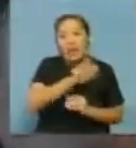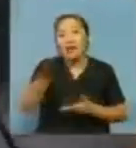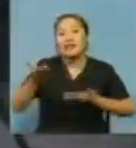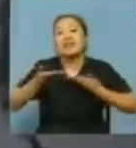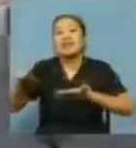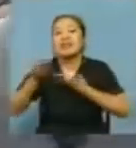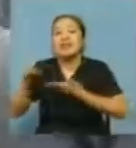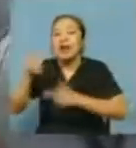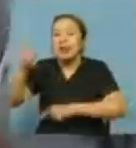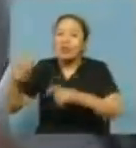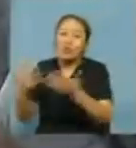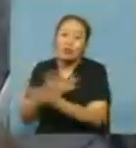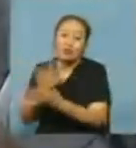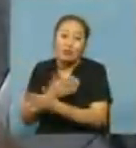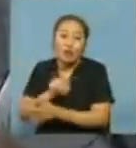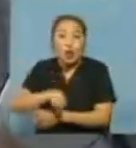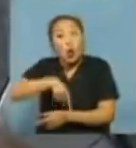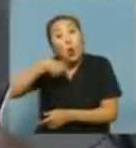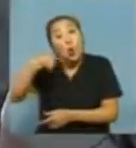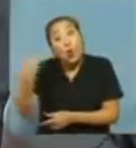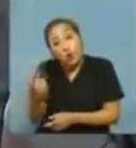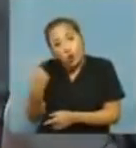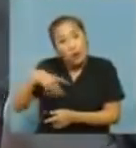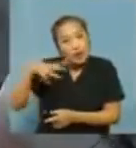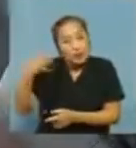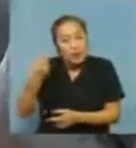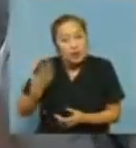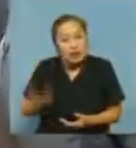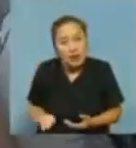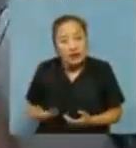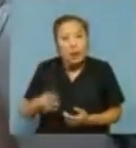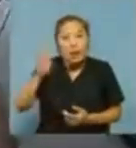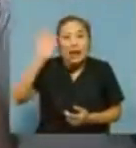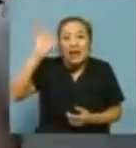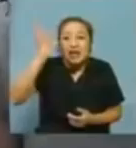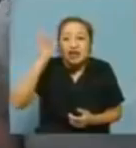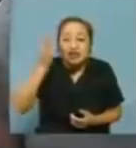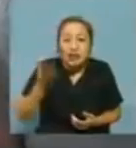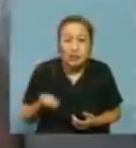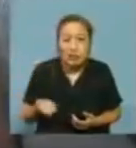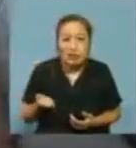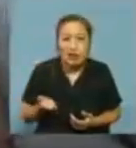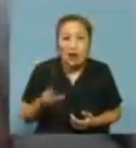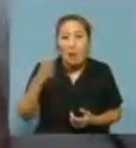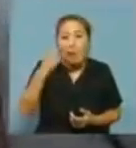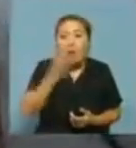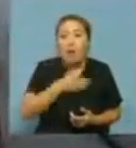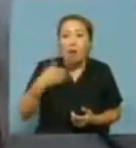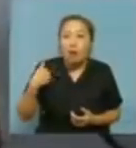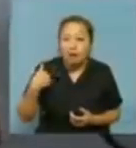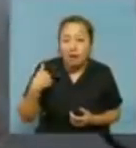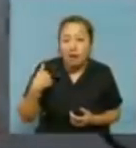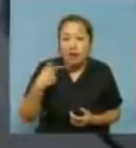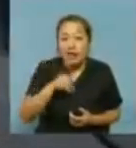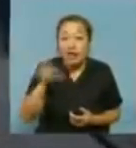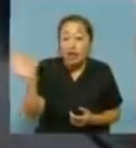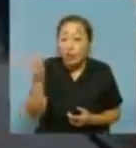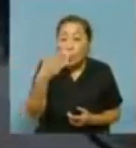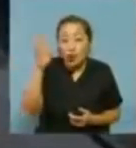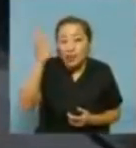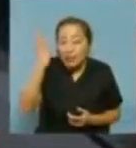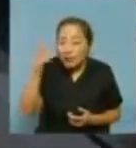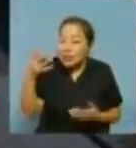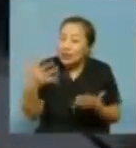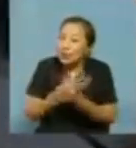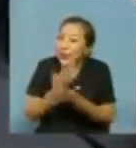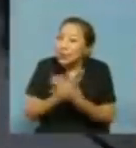asistencia a la víctima, que es otro dato muy importante para que lo sepan los padres y todos aquellos que estén